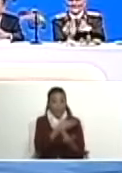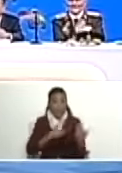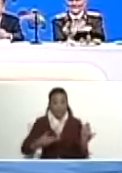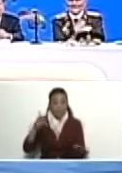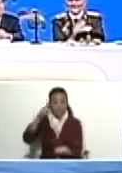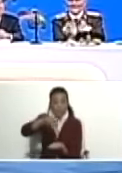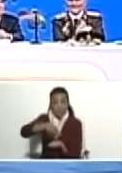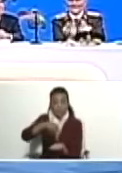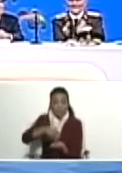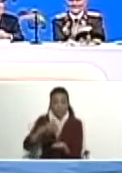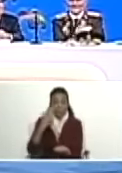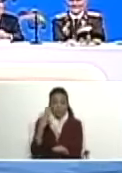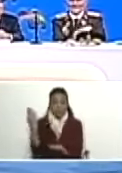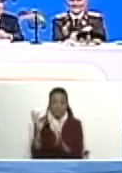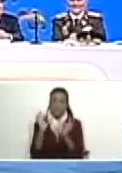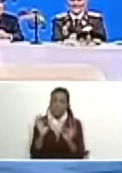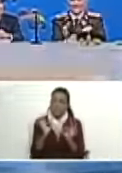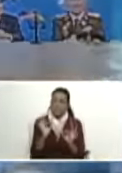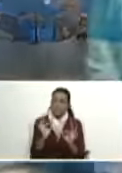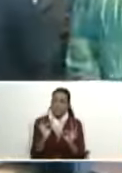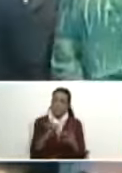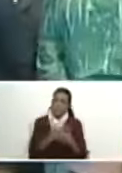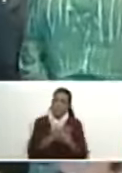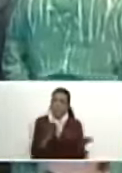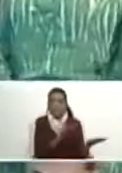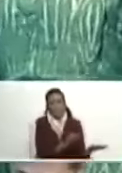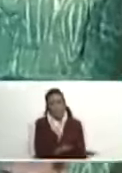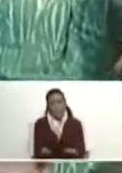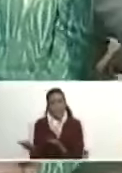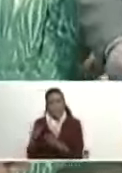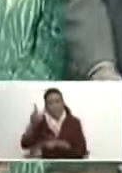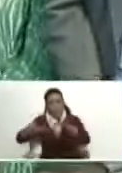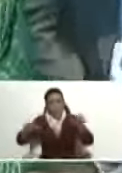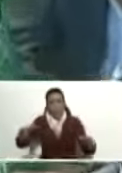presentes, siempre queridos y bienvenidos.